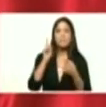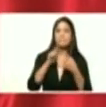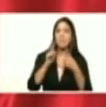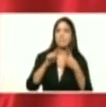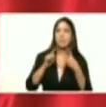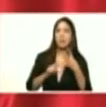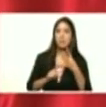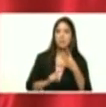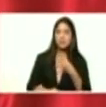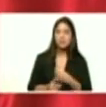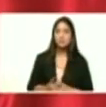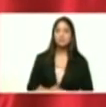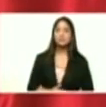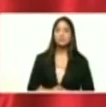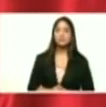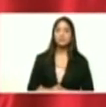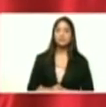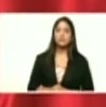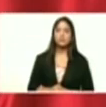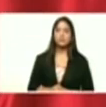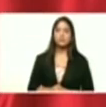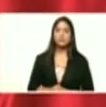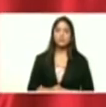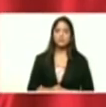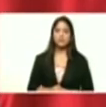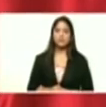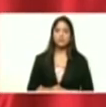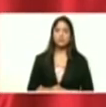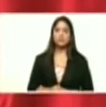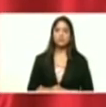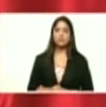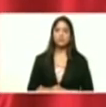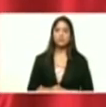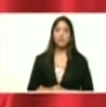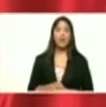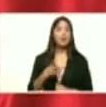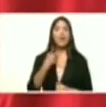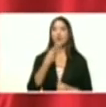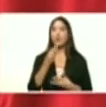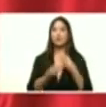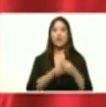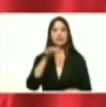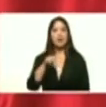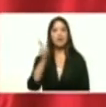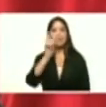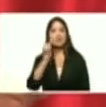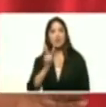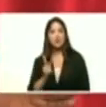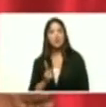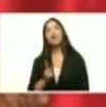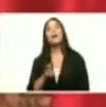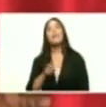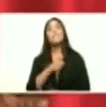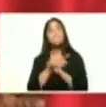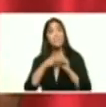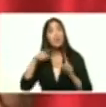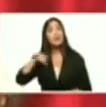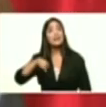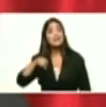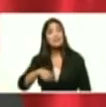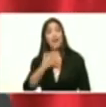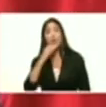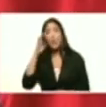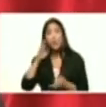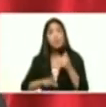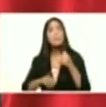todos aquellos, insumos, que no se producen, en Venezuela, y que se requieren, para un producto final,